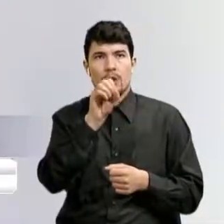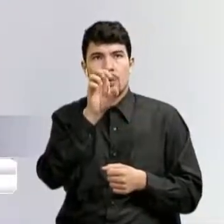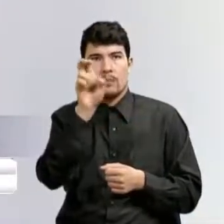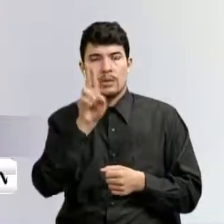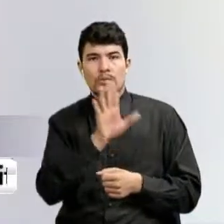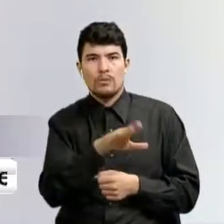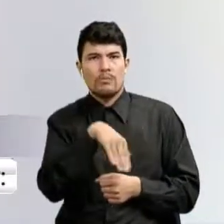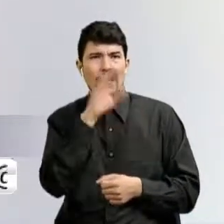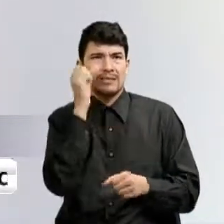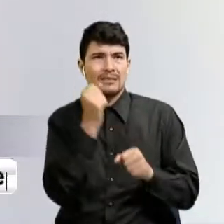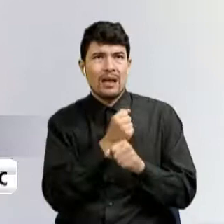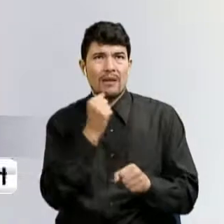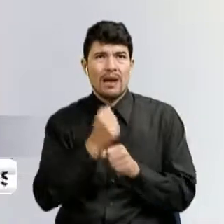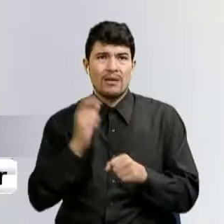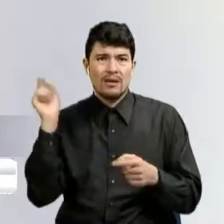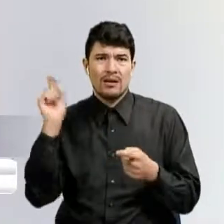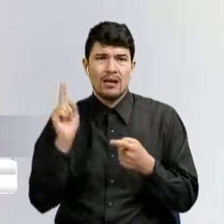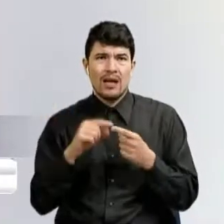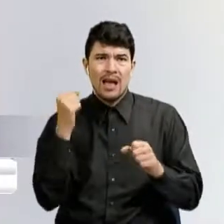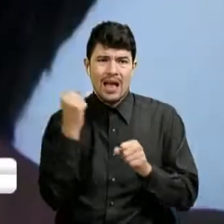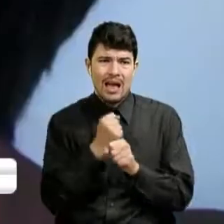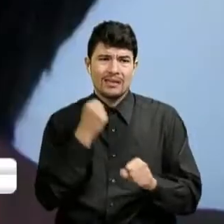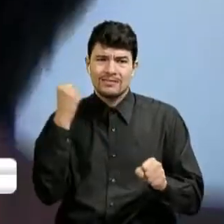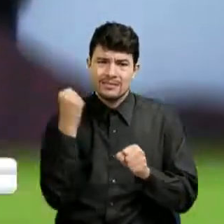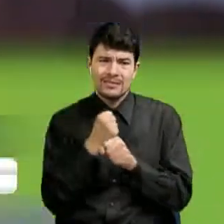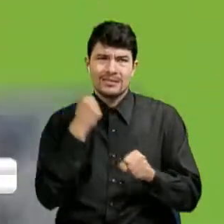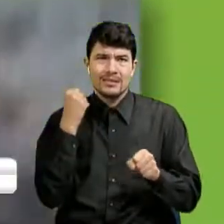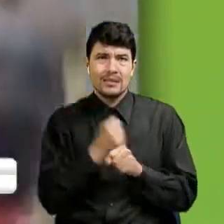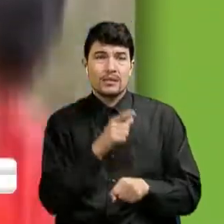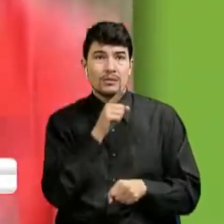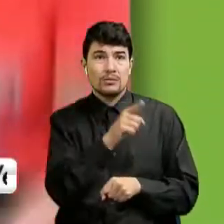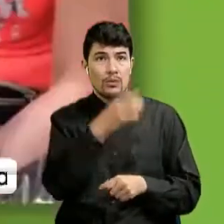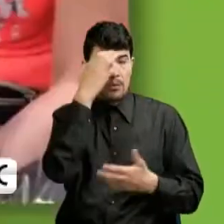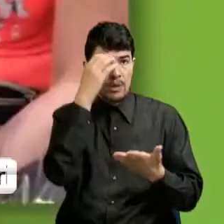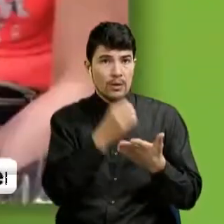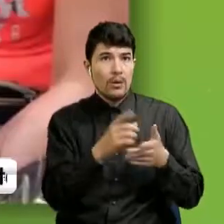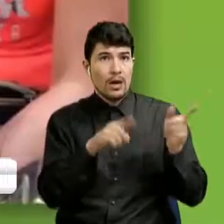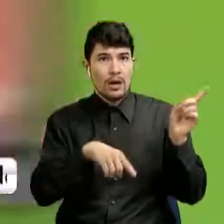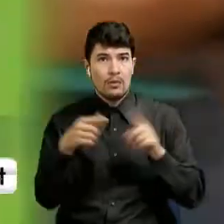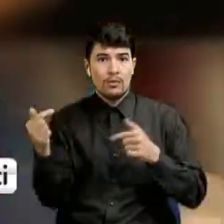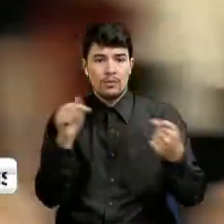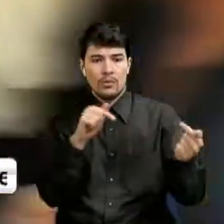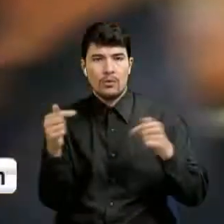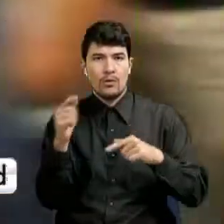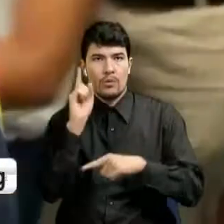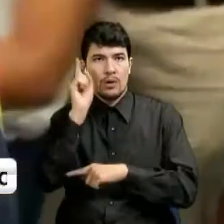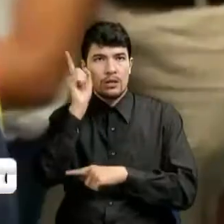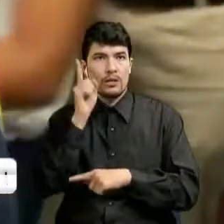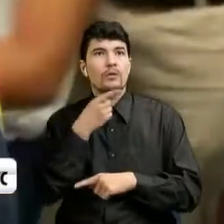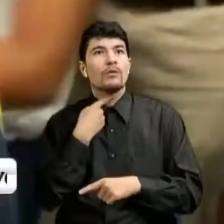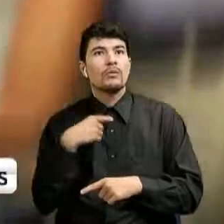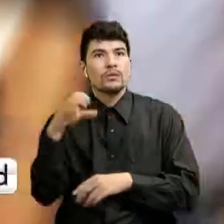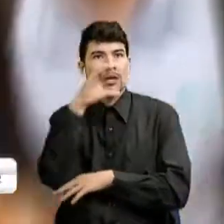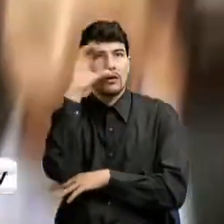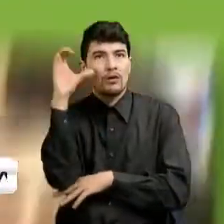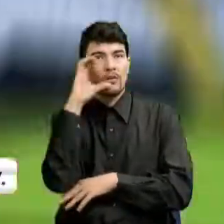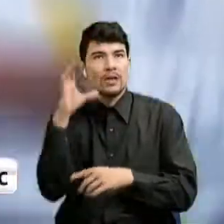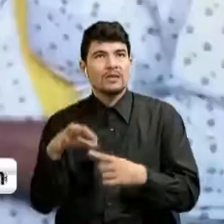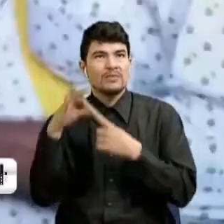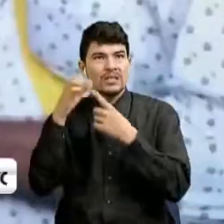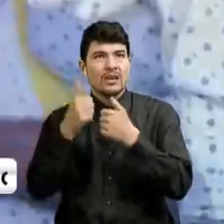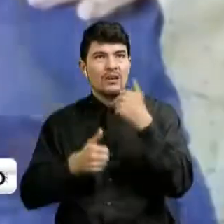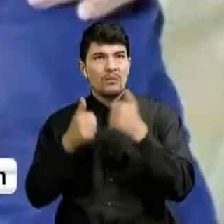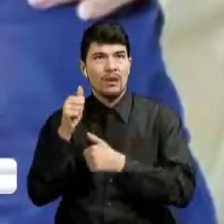más ha trabajado en los últimos años de manera mediática sus posiciones han generado debates políticos que gustan a los colombianos en especial